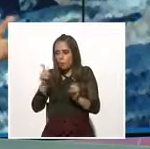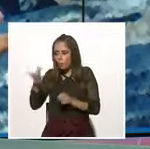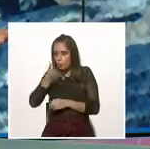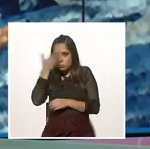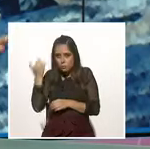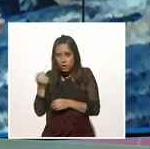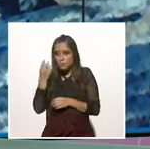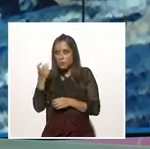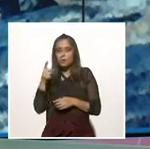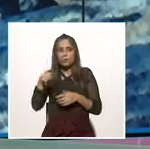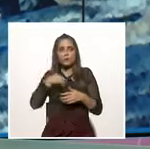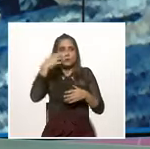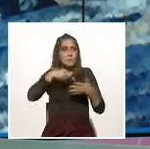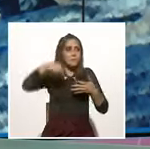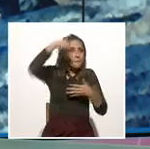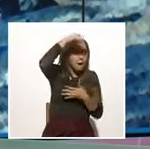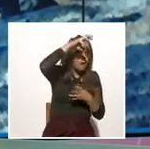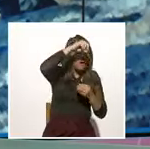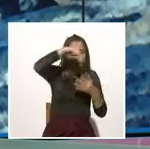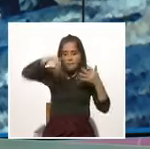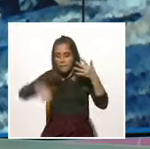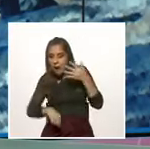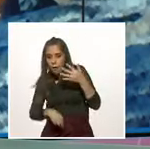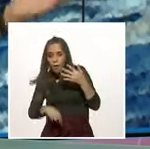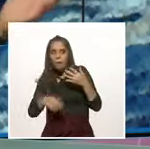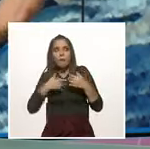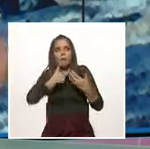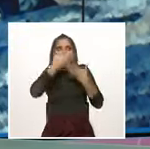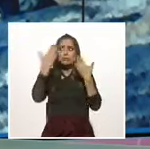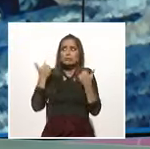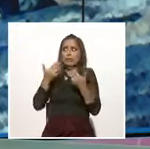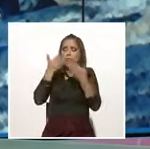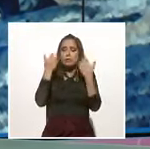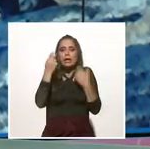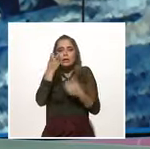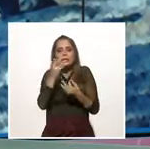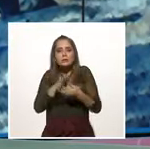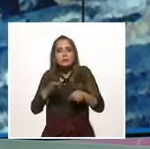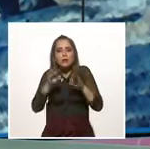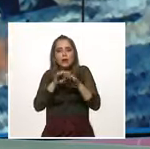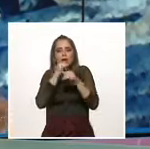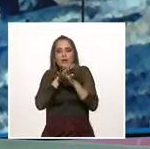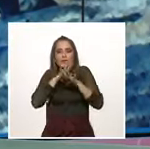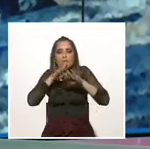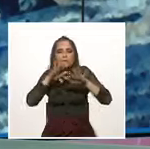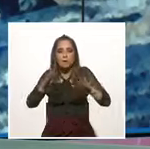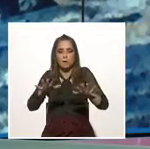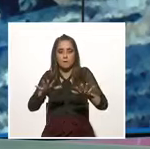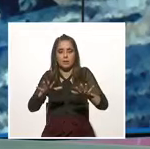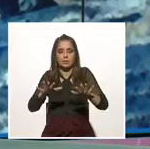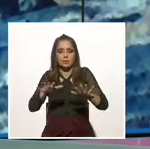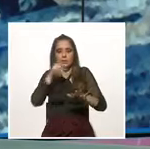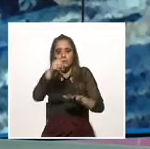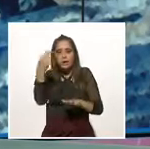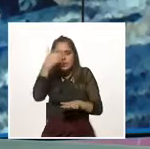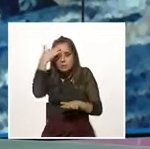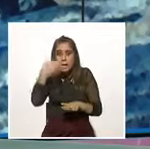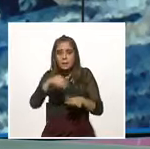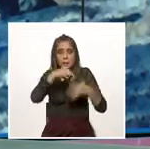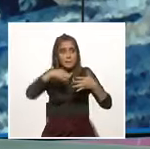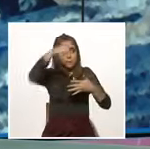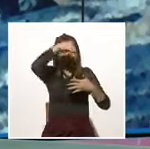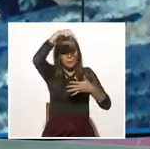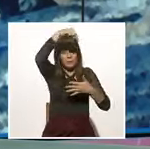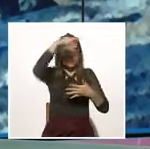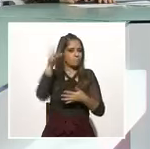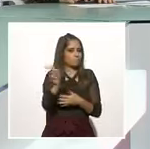subo o bajo, obviamente, si no tienes la información. Y subir en un sismo no es lo más correcto. Bajar no siempre va a ser lo más correcto. Tenemos